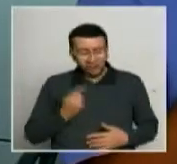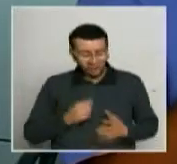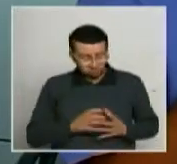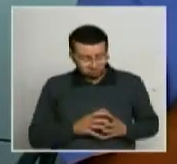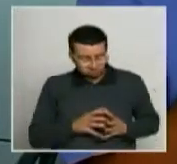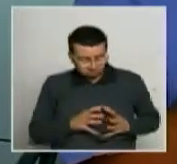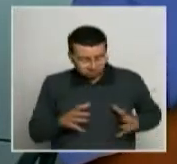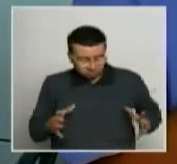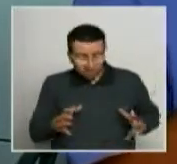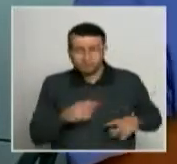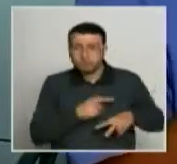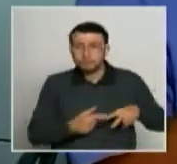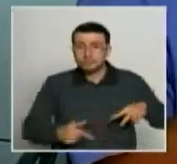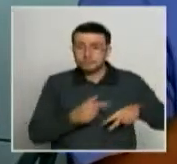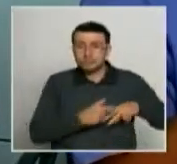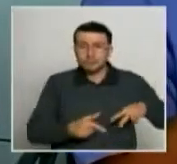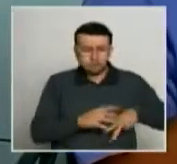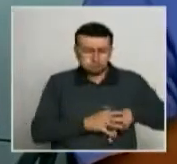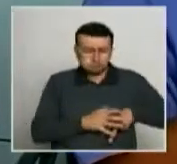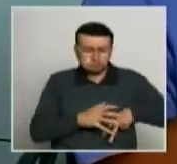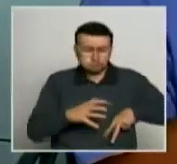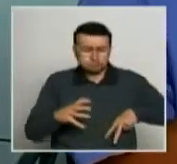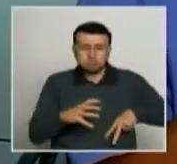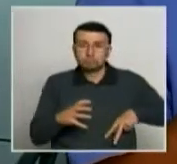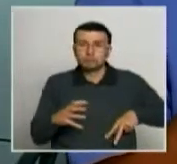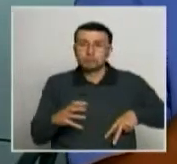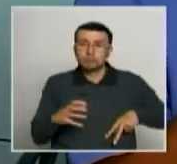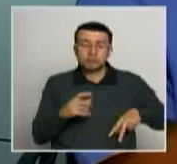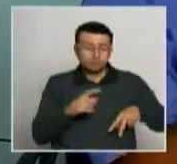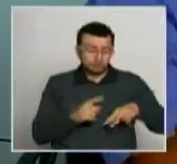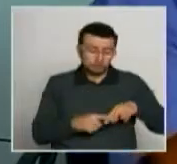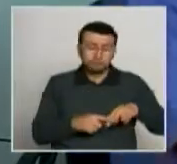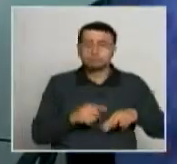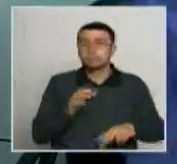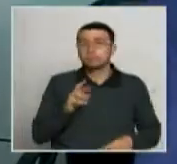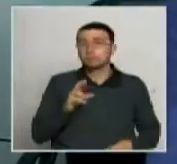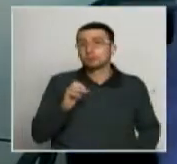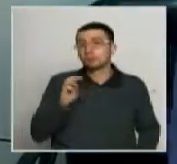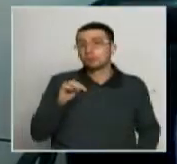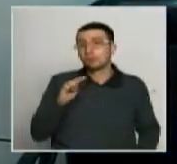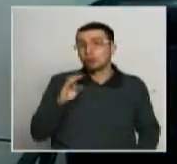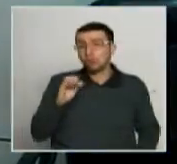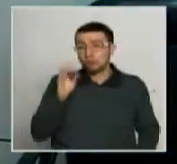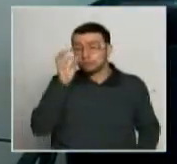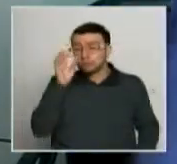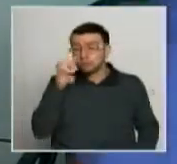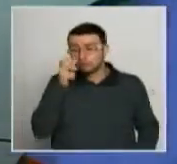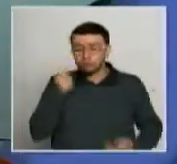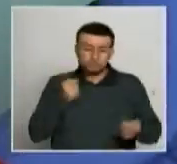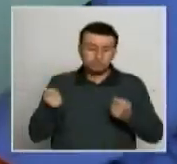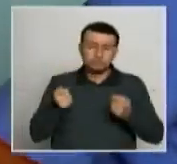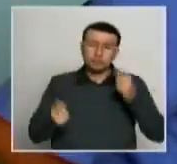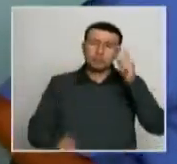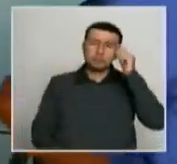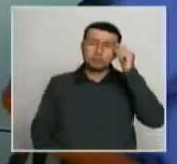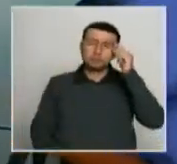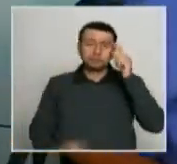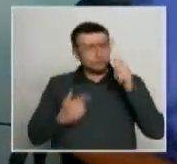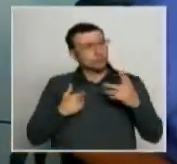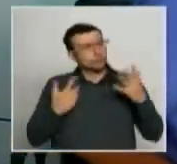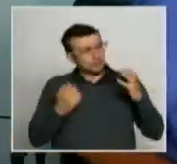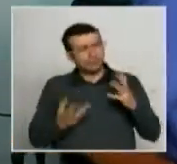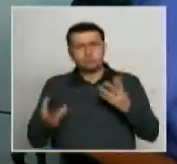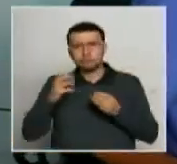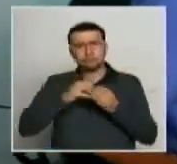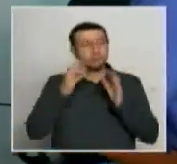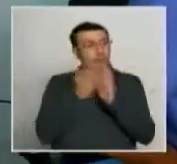las varices mismas, y el trombo. Yo quiero hacer un comentario referente a